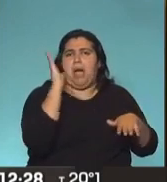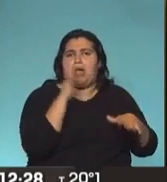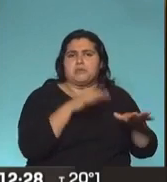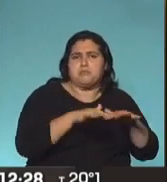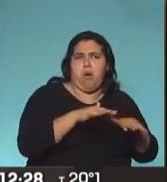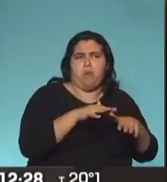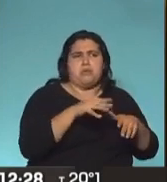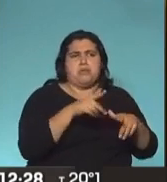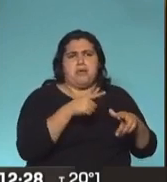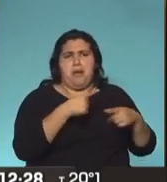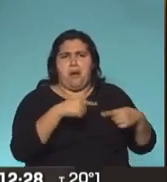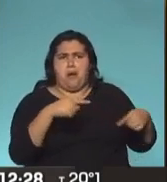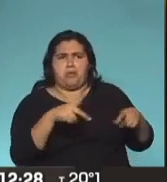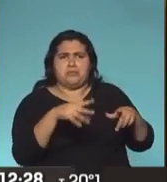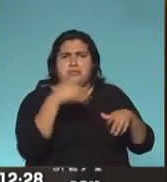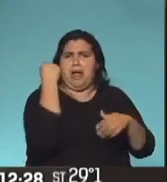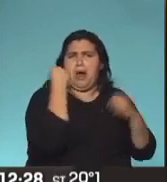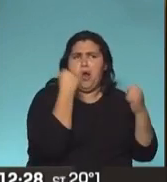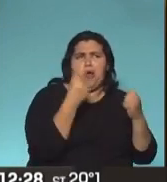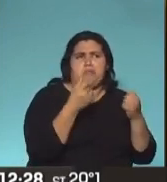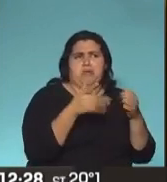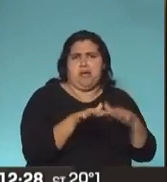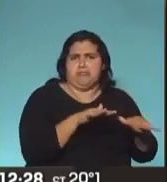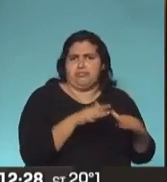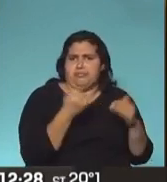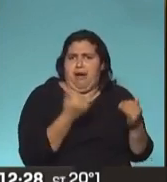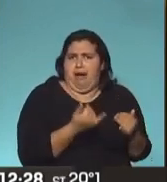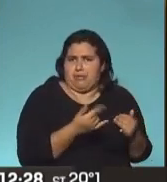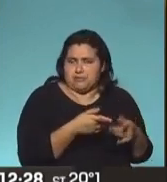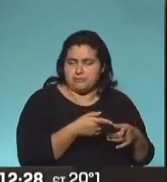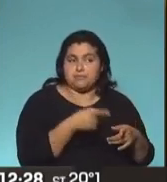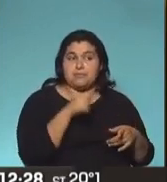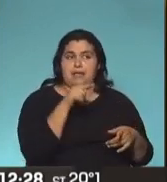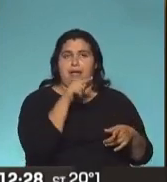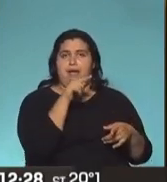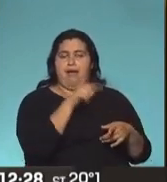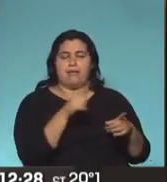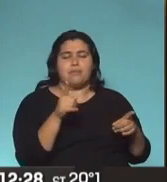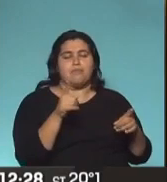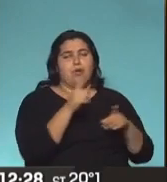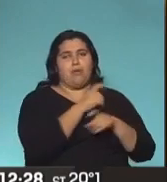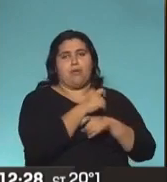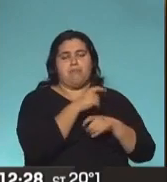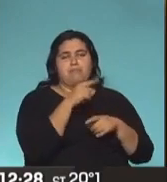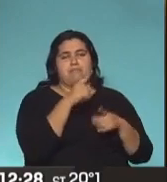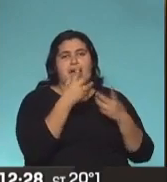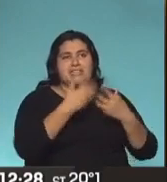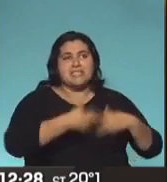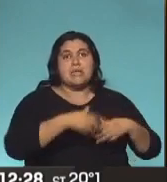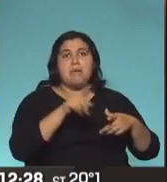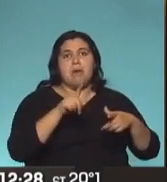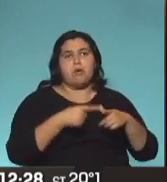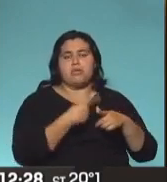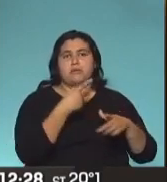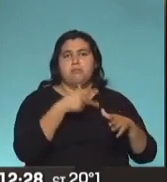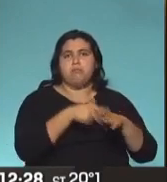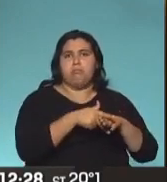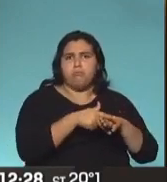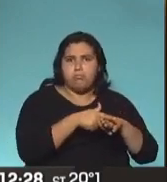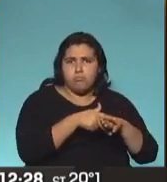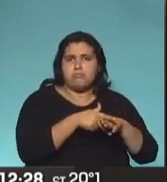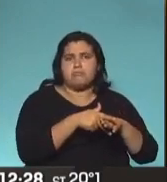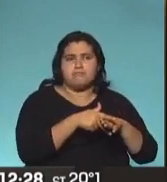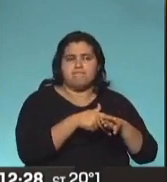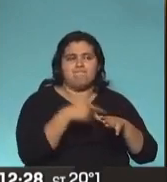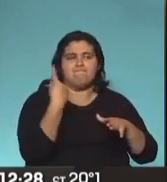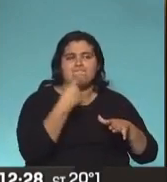políticas y económicas y ahí es cuando se produce una crisis me parece en el sistema político que quizás no es capaz de